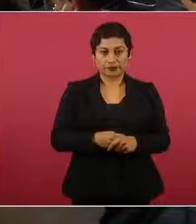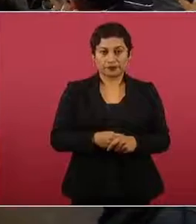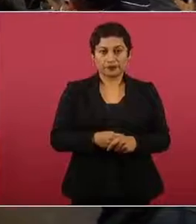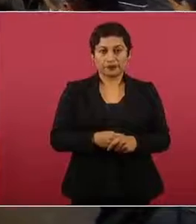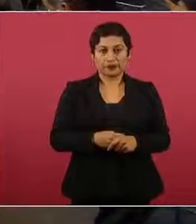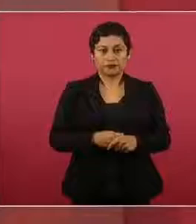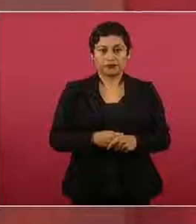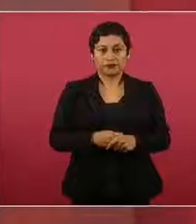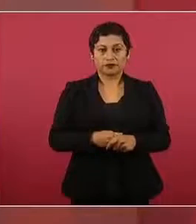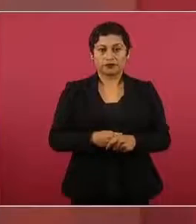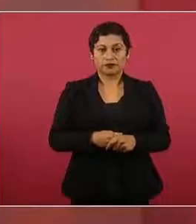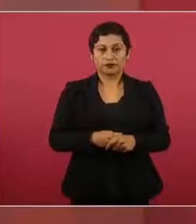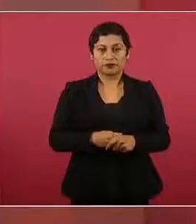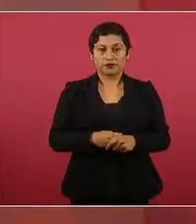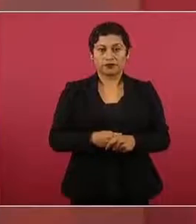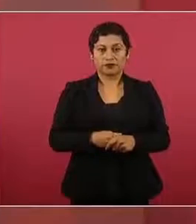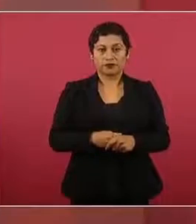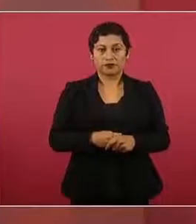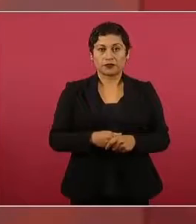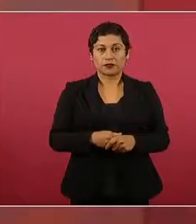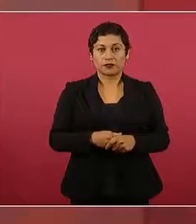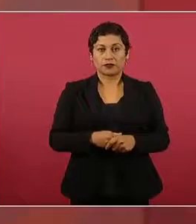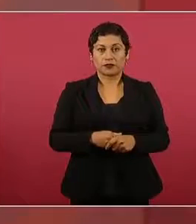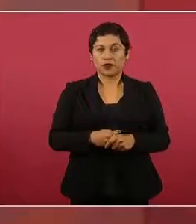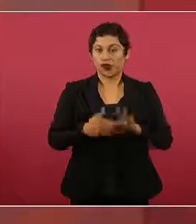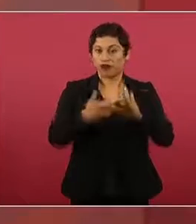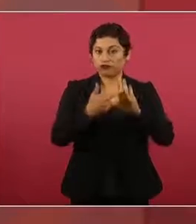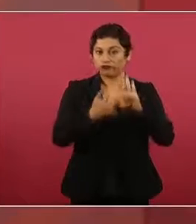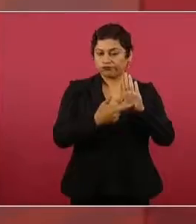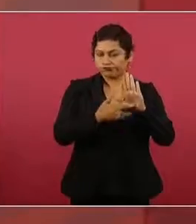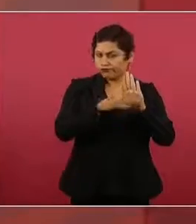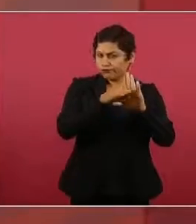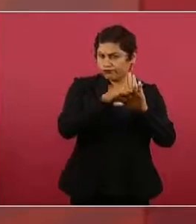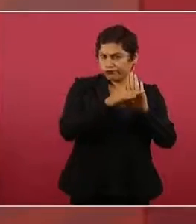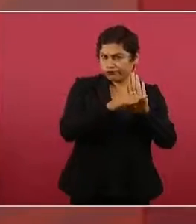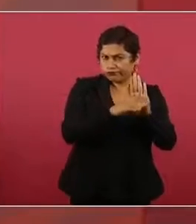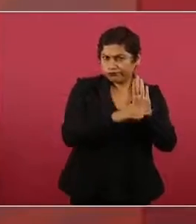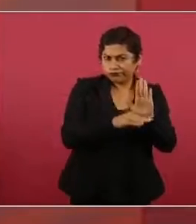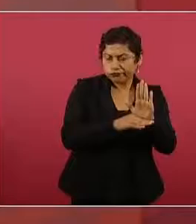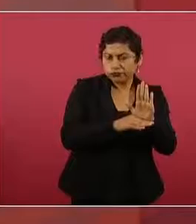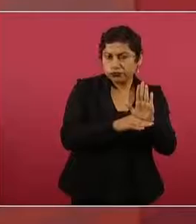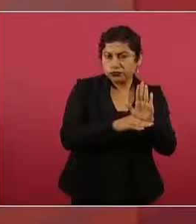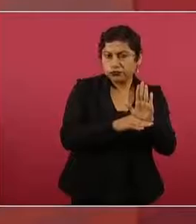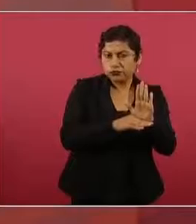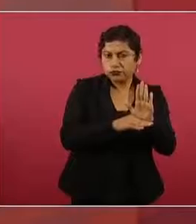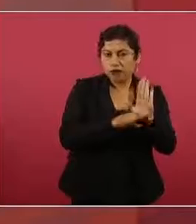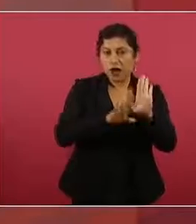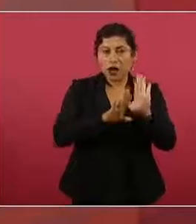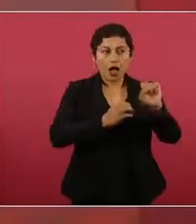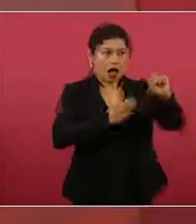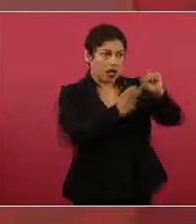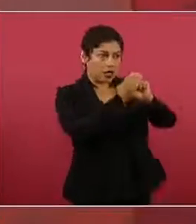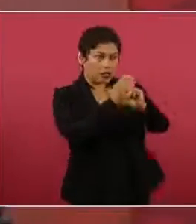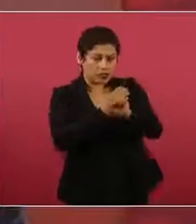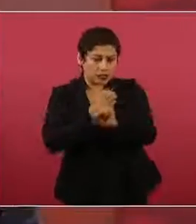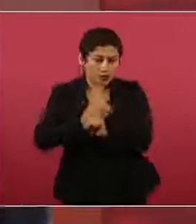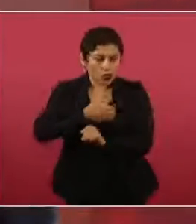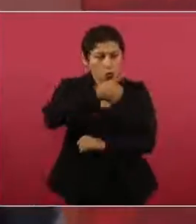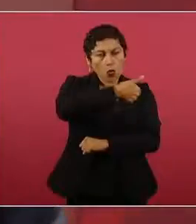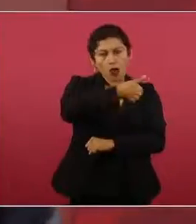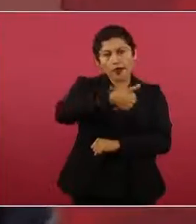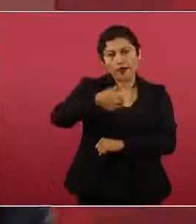el estatuto y… Pues es conforme a la legislación local de cada estado. de cada estado,